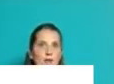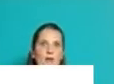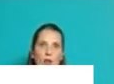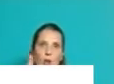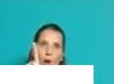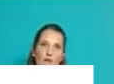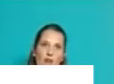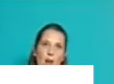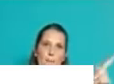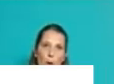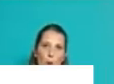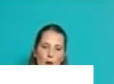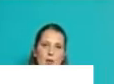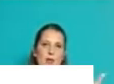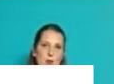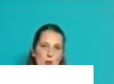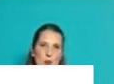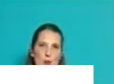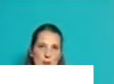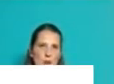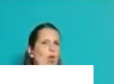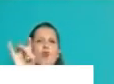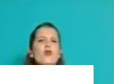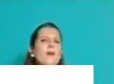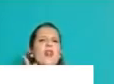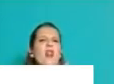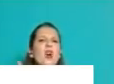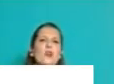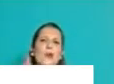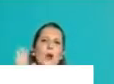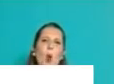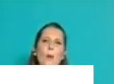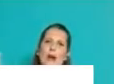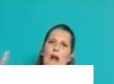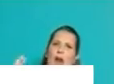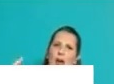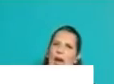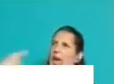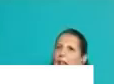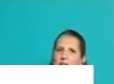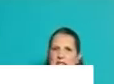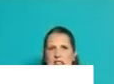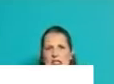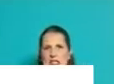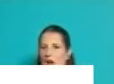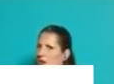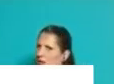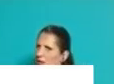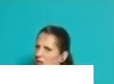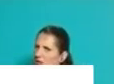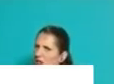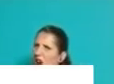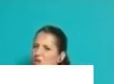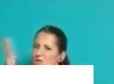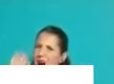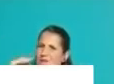las consecuencias. Y no hablo solo de la herencia recibida. Hablo de algo más profundo, de